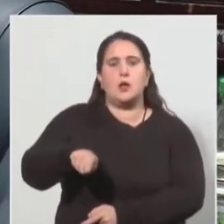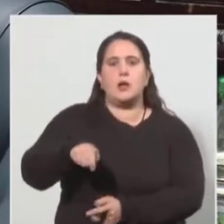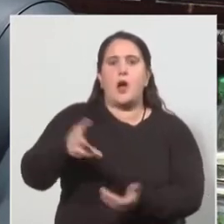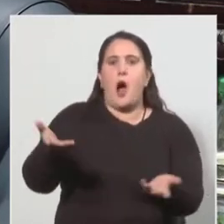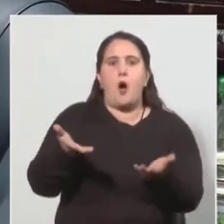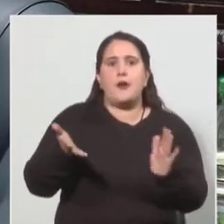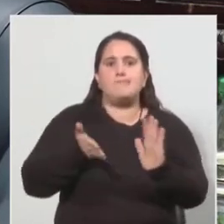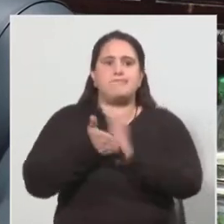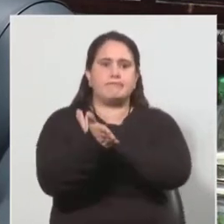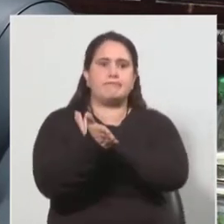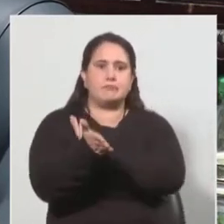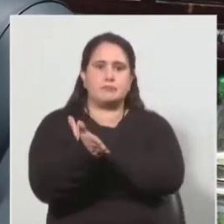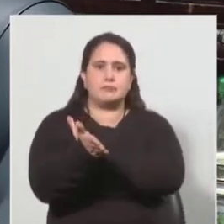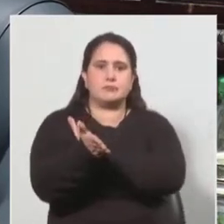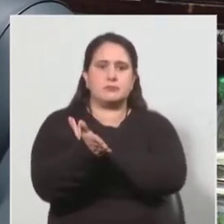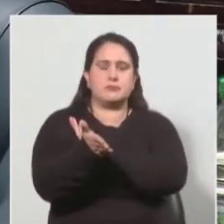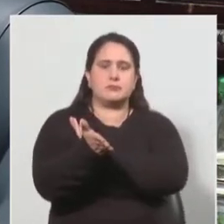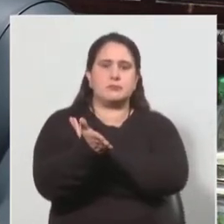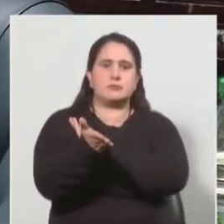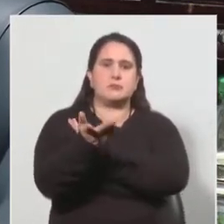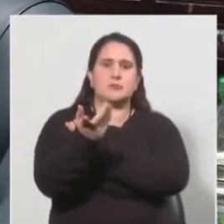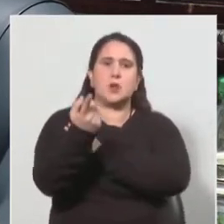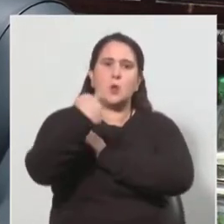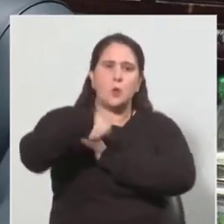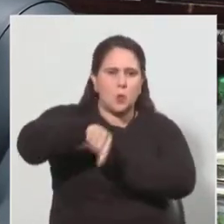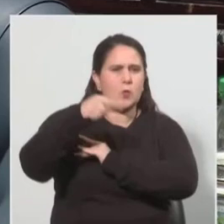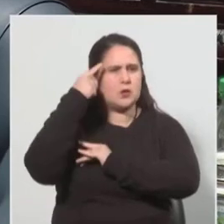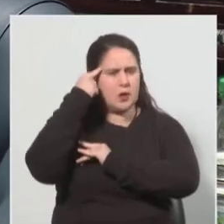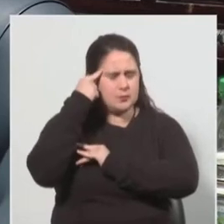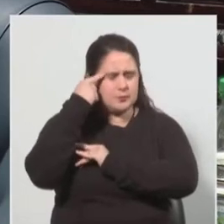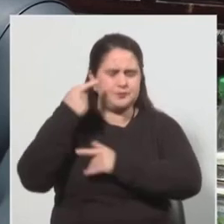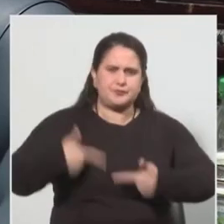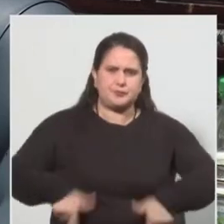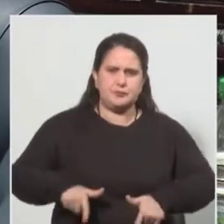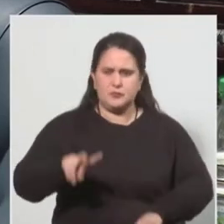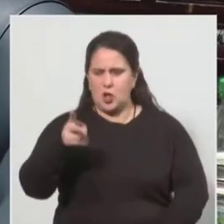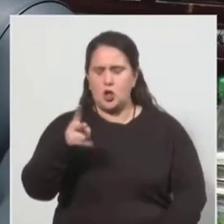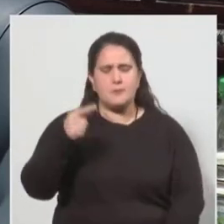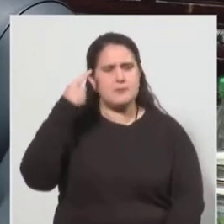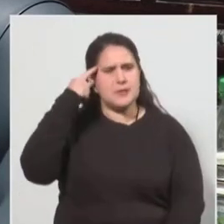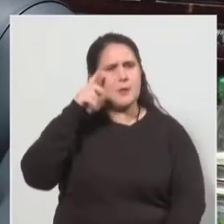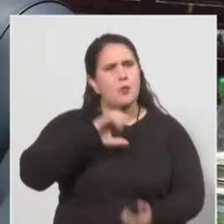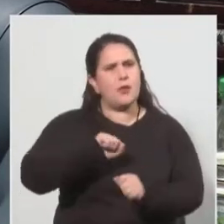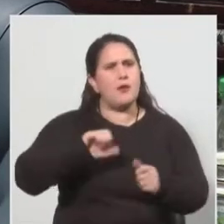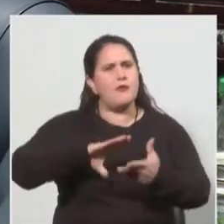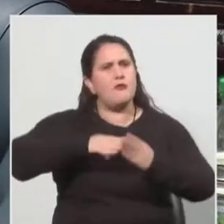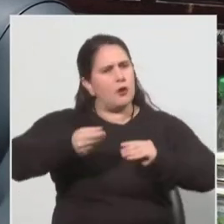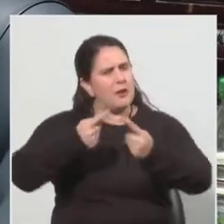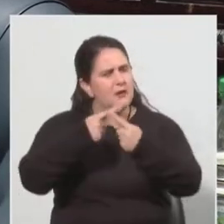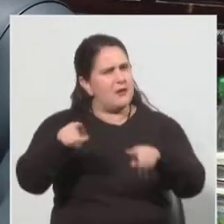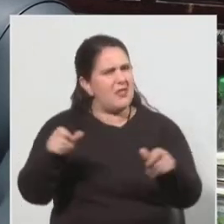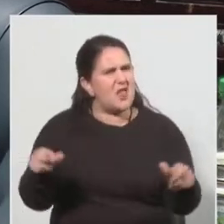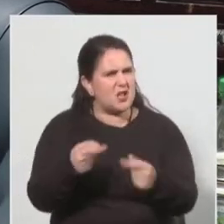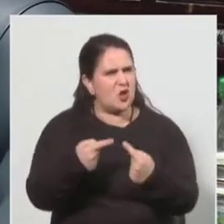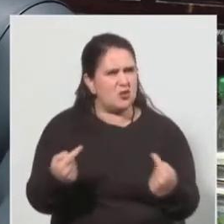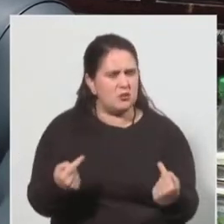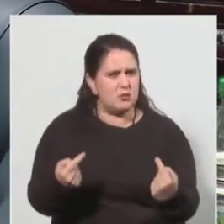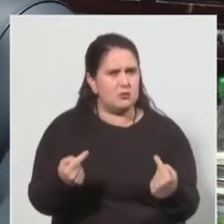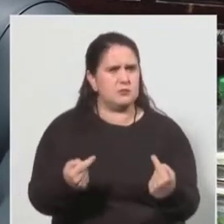se encuentre fugitiva, ¿entienden los señores ministros que se debió actuar de alguna forma